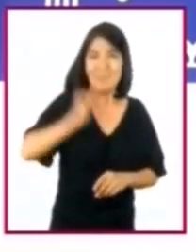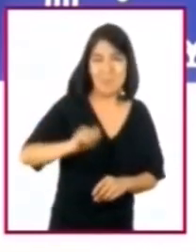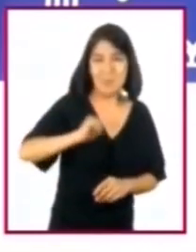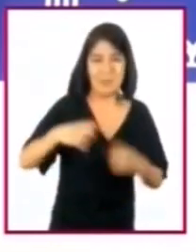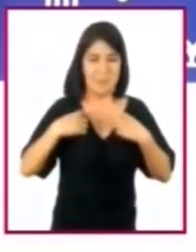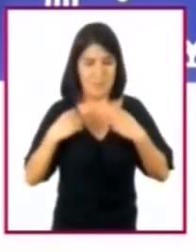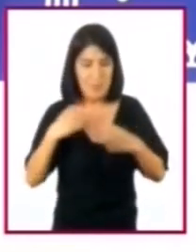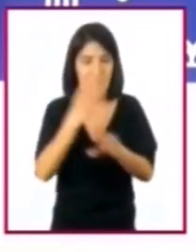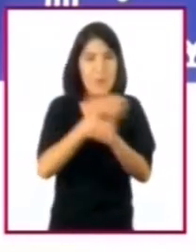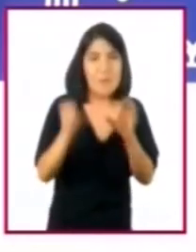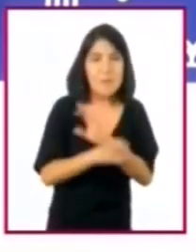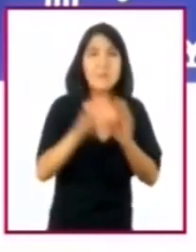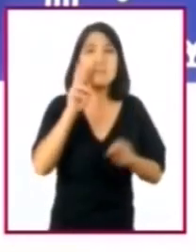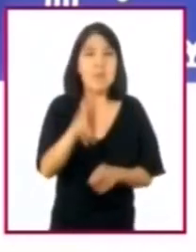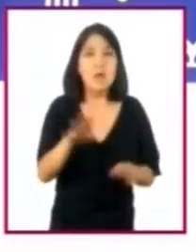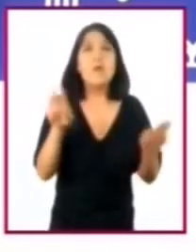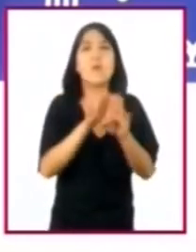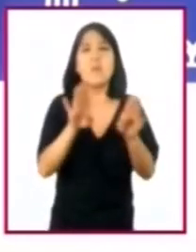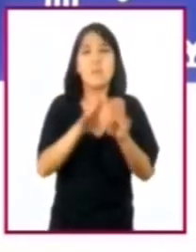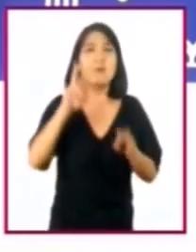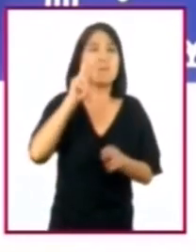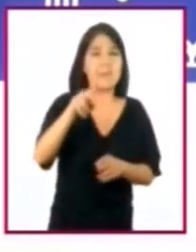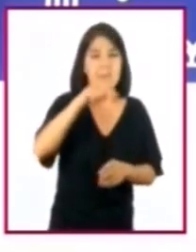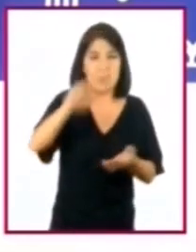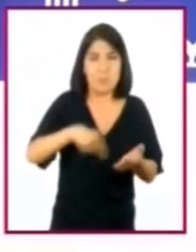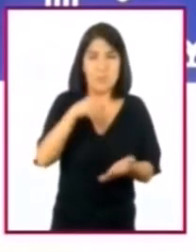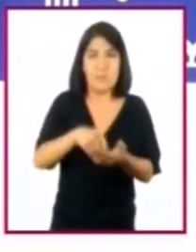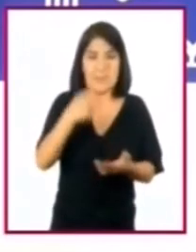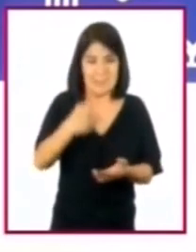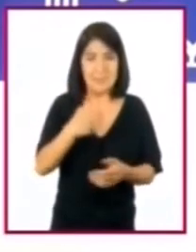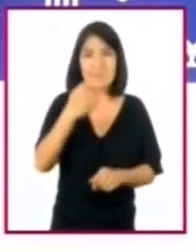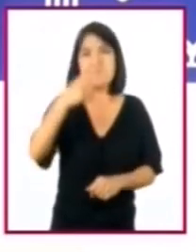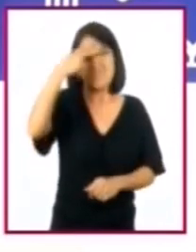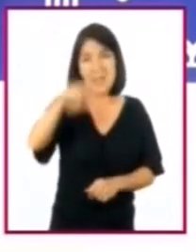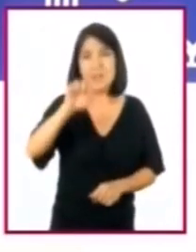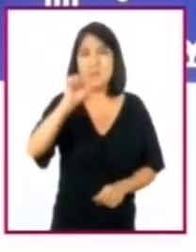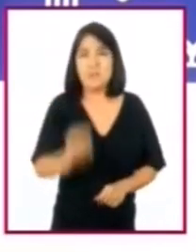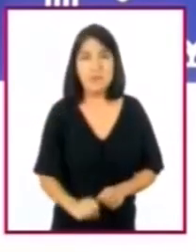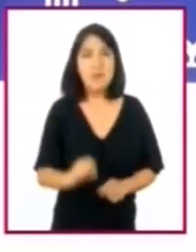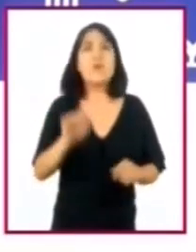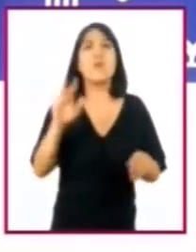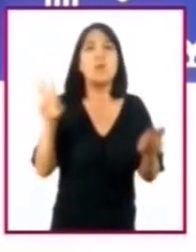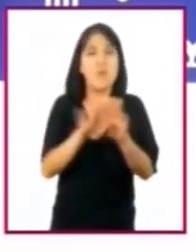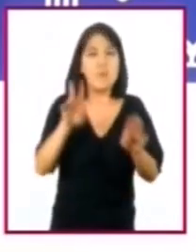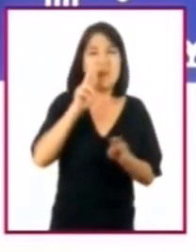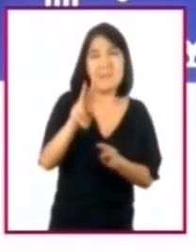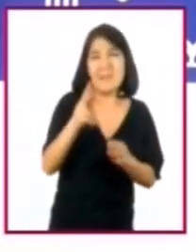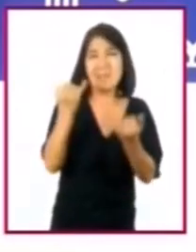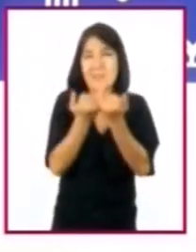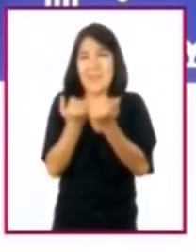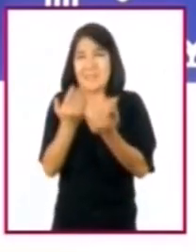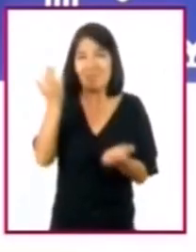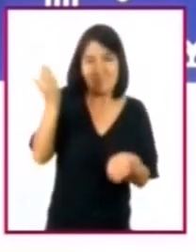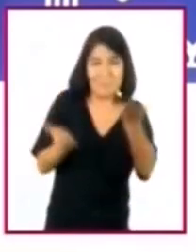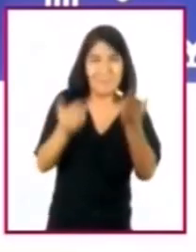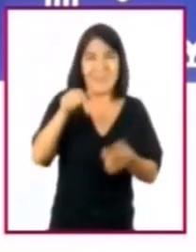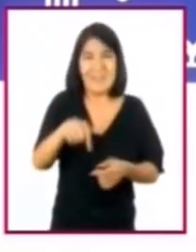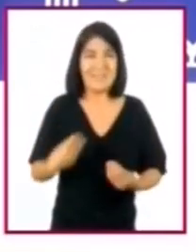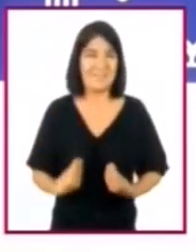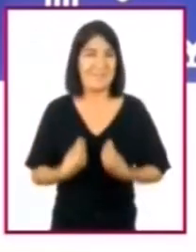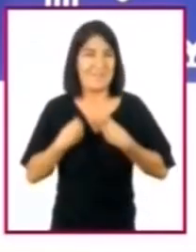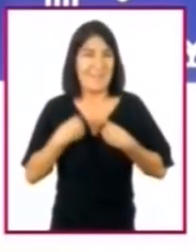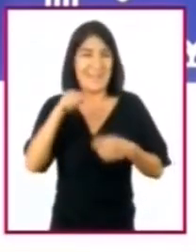¿es posible conocer cómo era la vida urbana en Mesoamérica y encontrar similitudes con la vida de nuestra